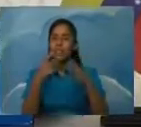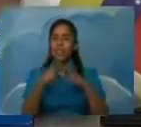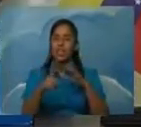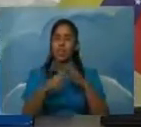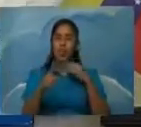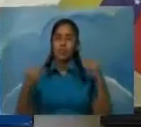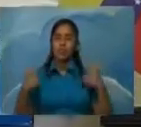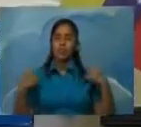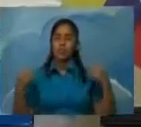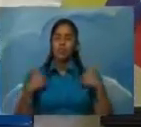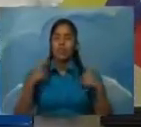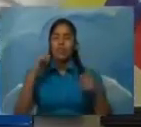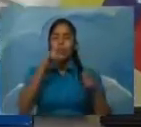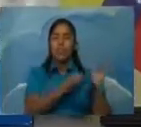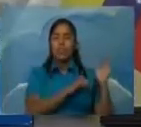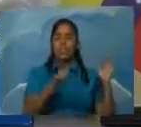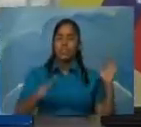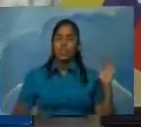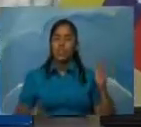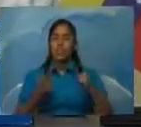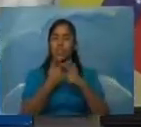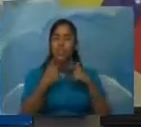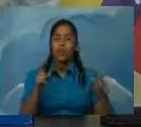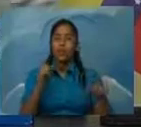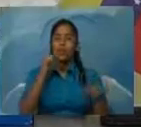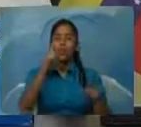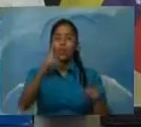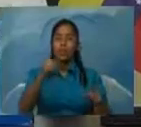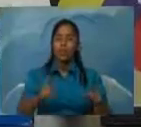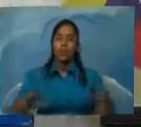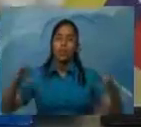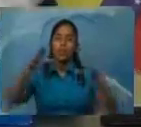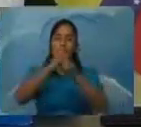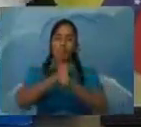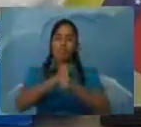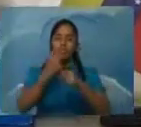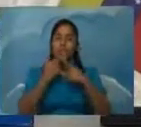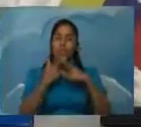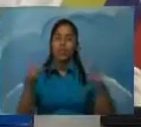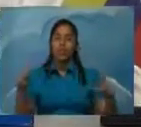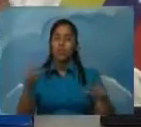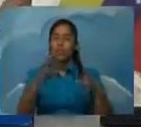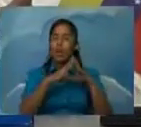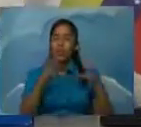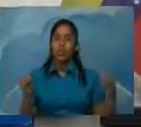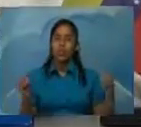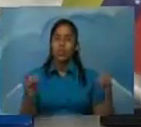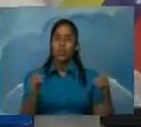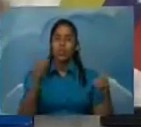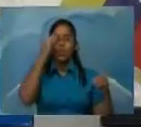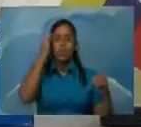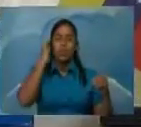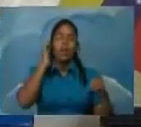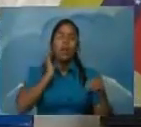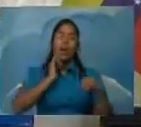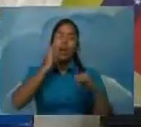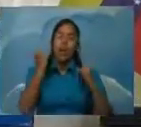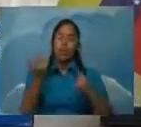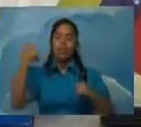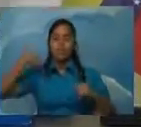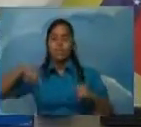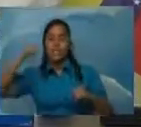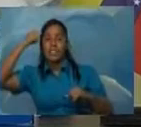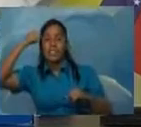sufrieron ellos, el Señor los libró en una sola noche, los libró a todos. Ahora tienen que